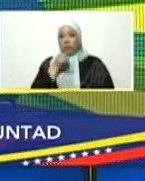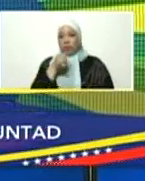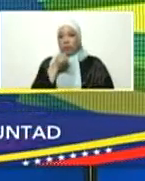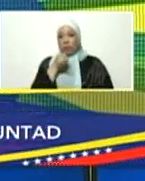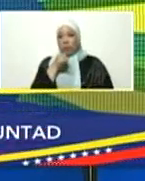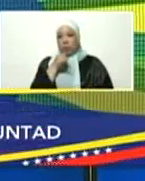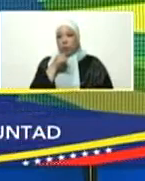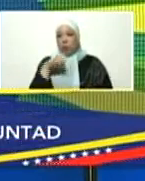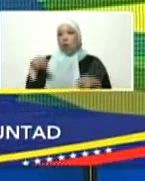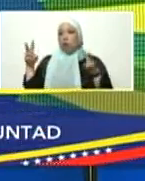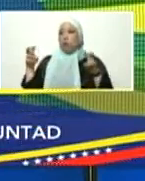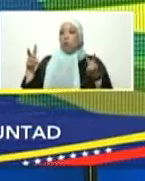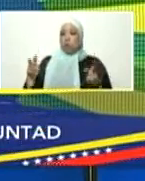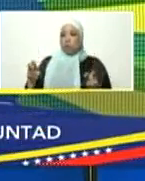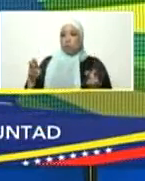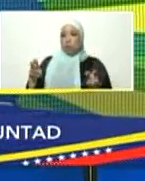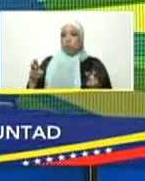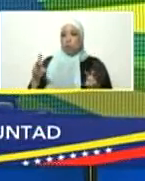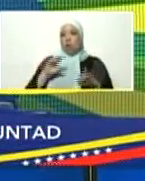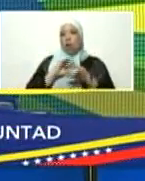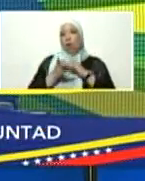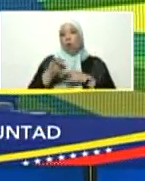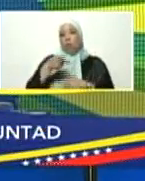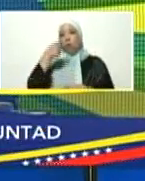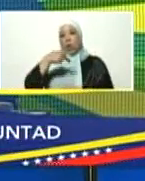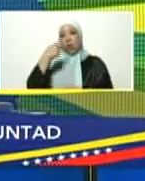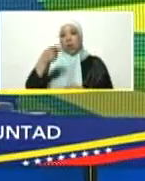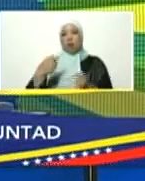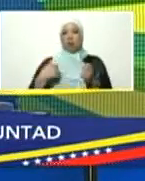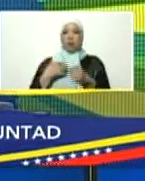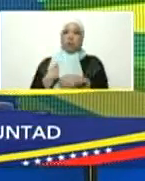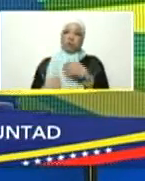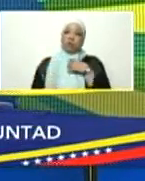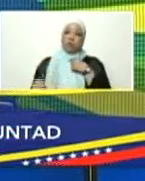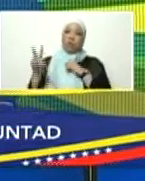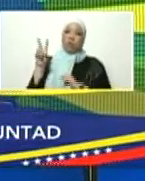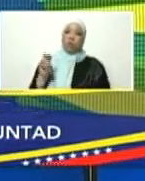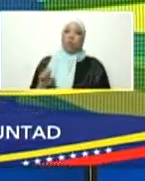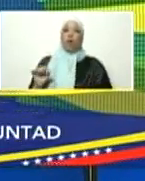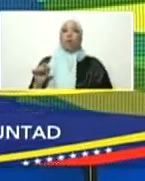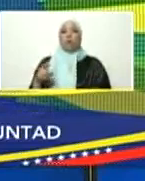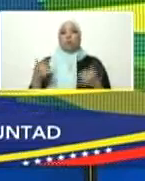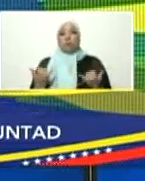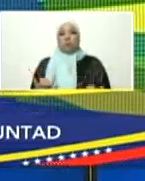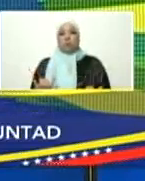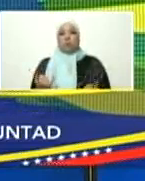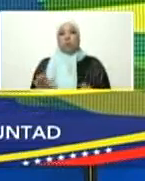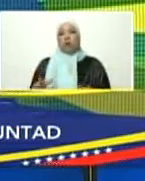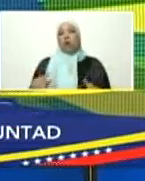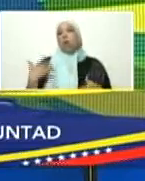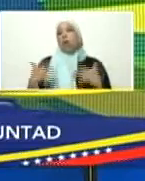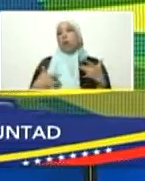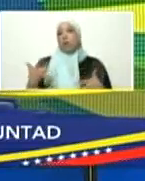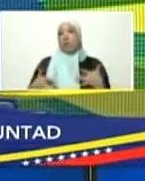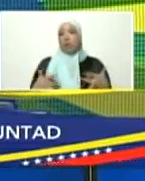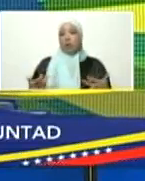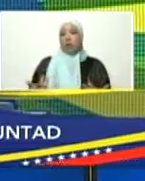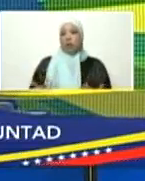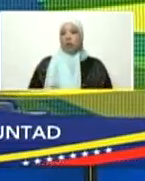para una nueva edad geopolítica, para una nueva etapa. ¿Cuál es la agenda?